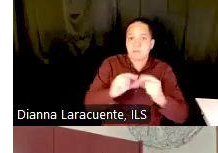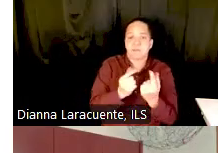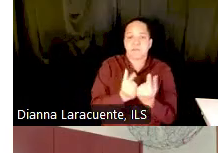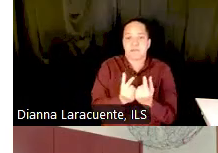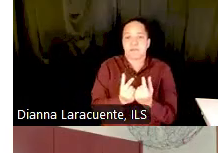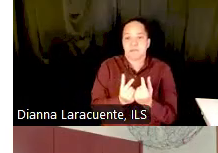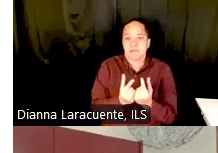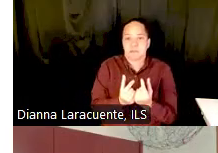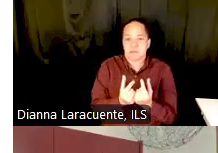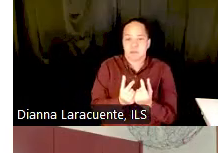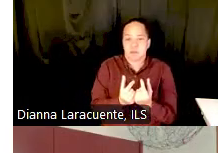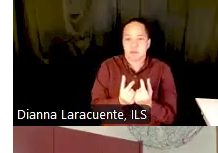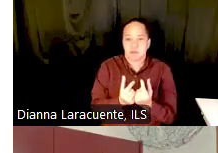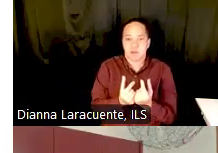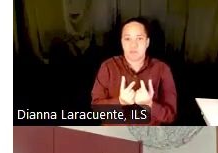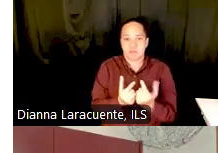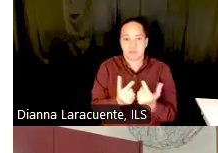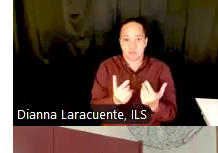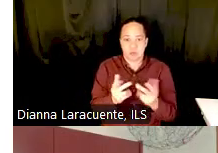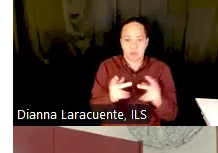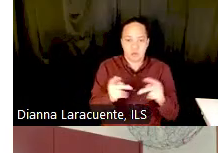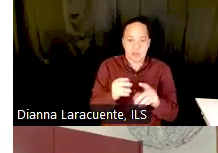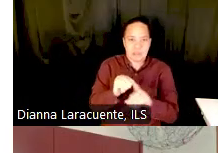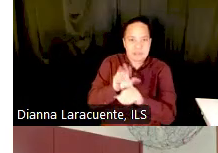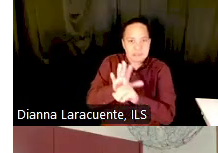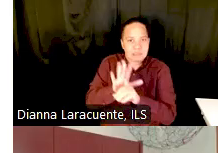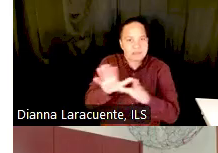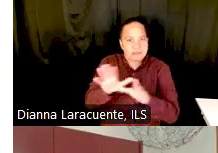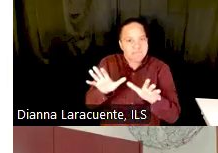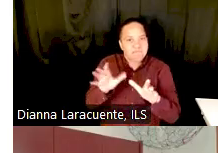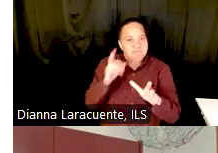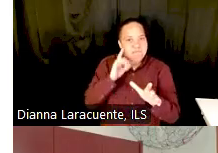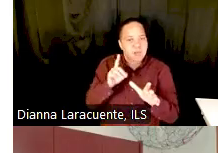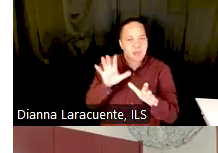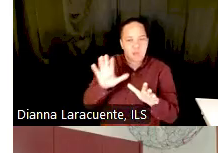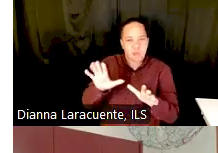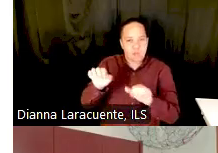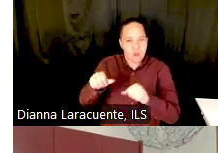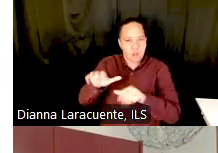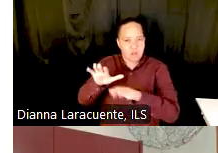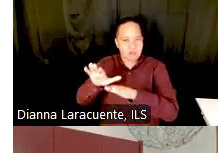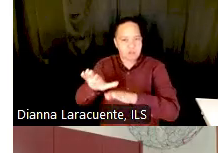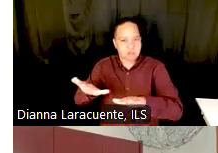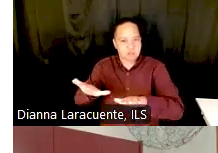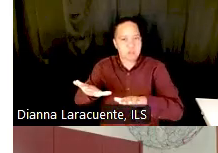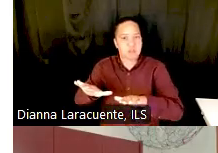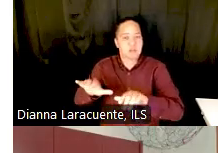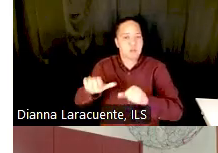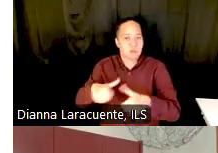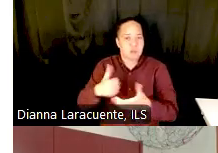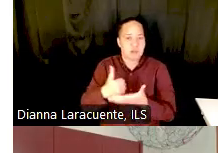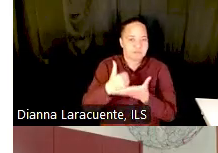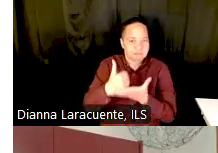un lugar donde esté sin tanto estímulo, para que se pueda calmar y pedir ayuda al profesional